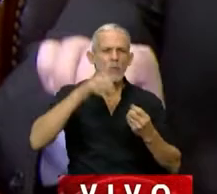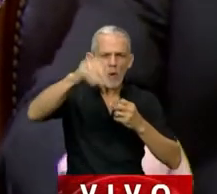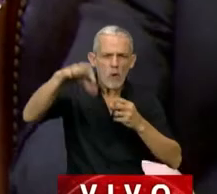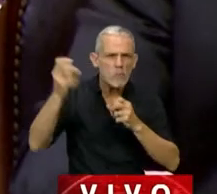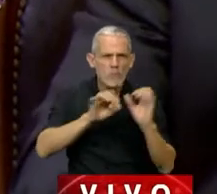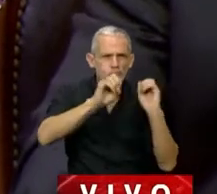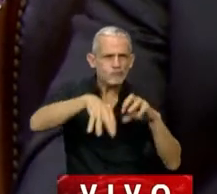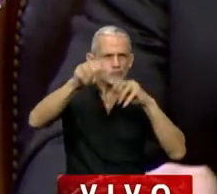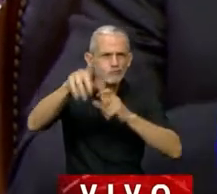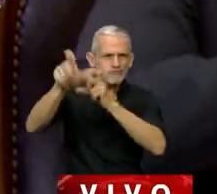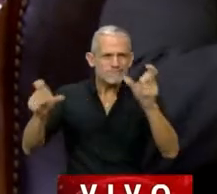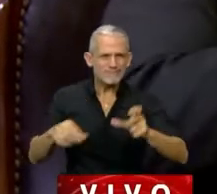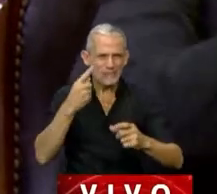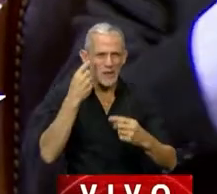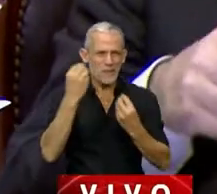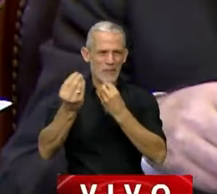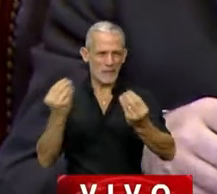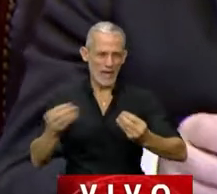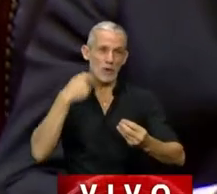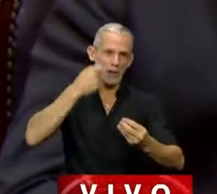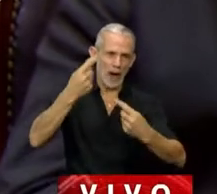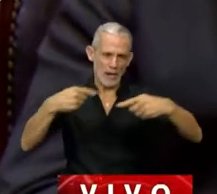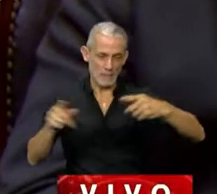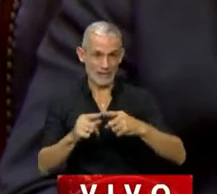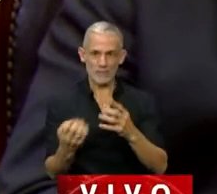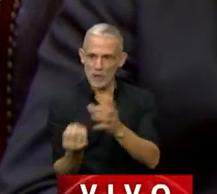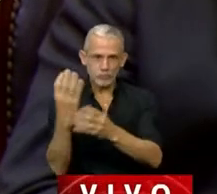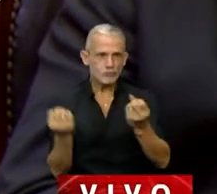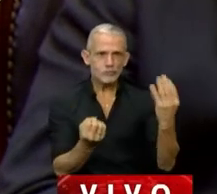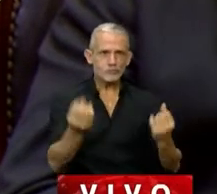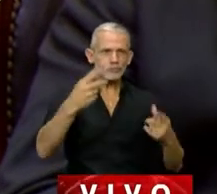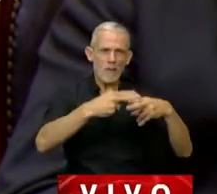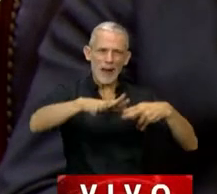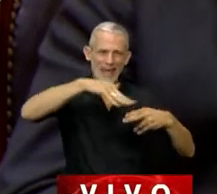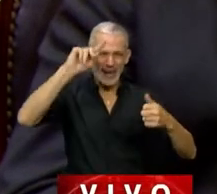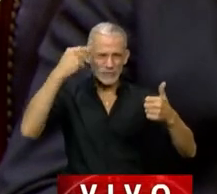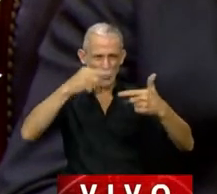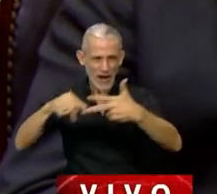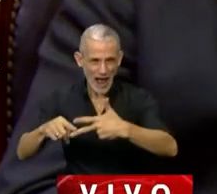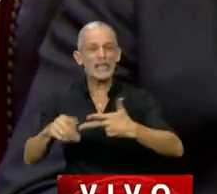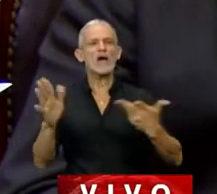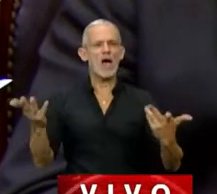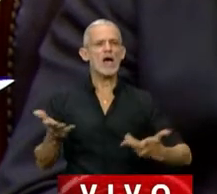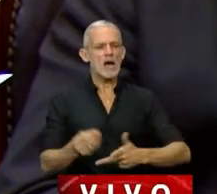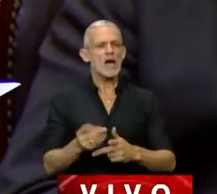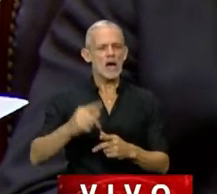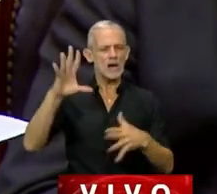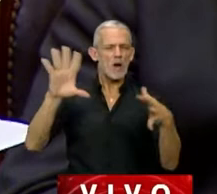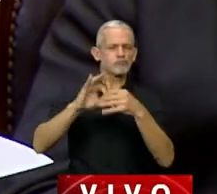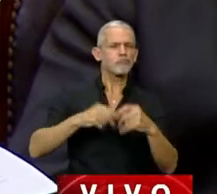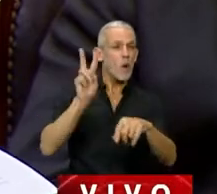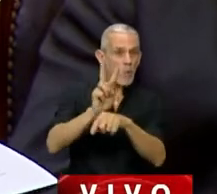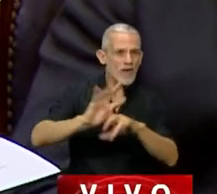Creemos, presidente, que con la ampliación y creación de estas nuevas áreas protegidas estamos buscando compatibilizar la